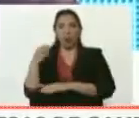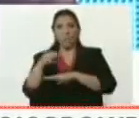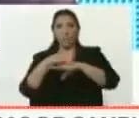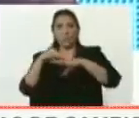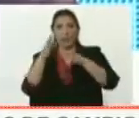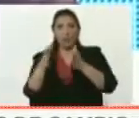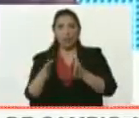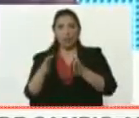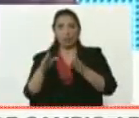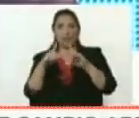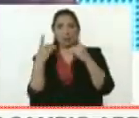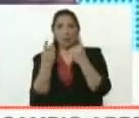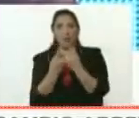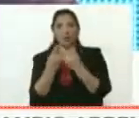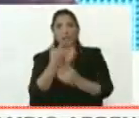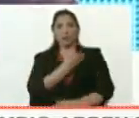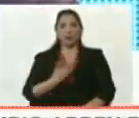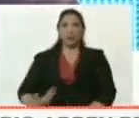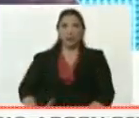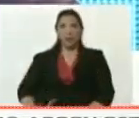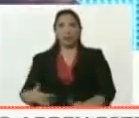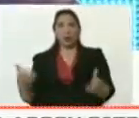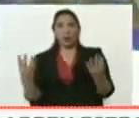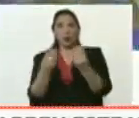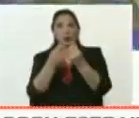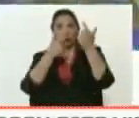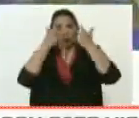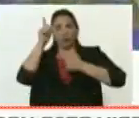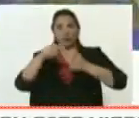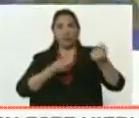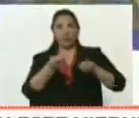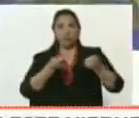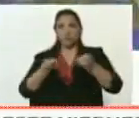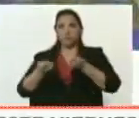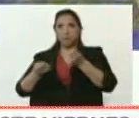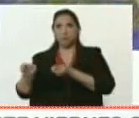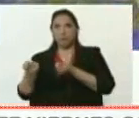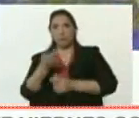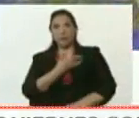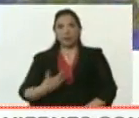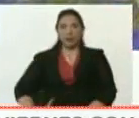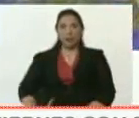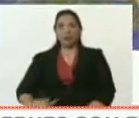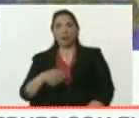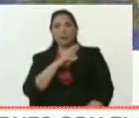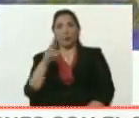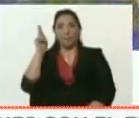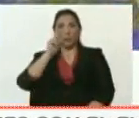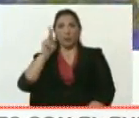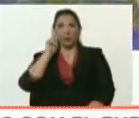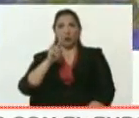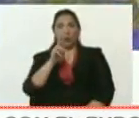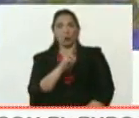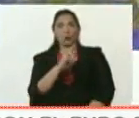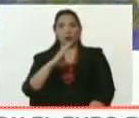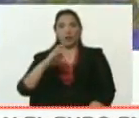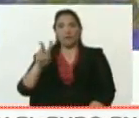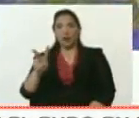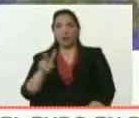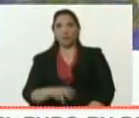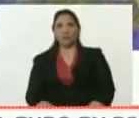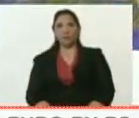Presidencia con el comandante Chávez, coordinadora de la Vicepresidencia de la República, profesora de la Universidad Central de